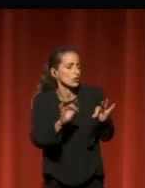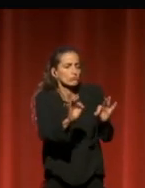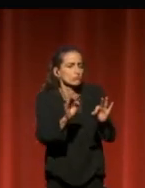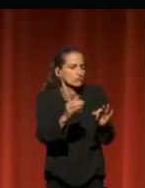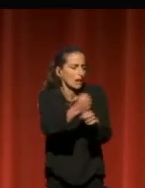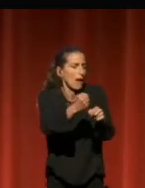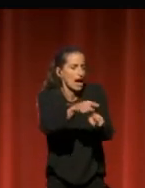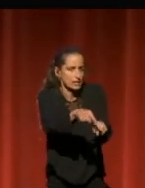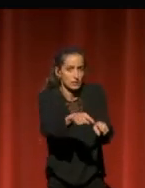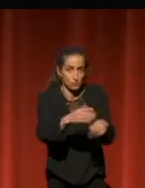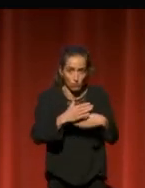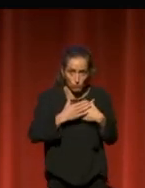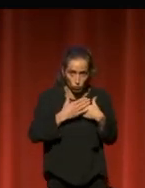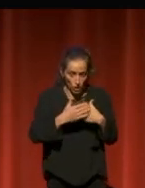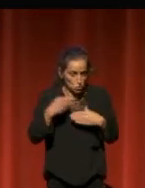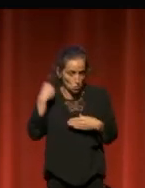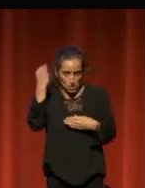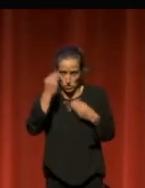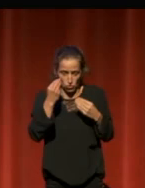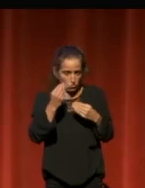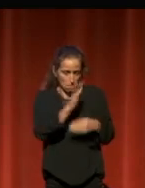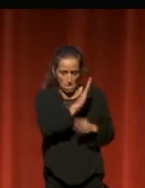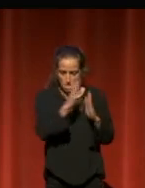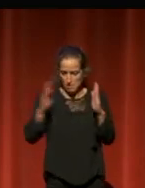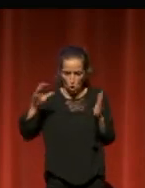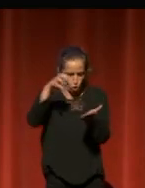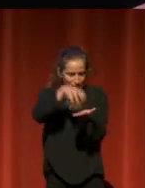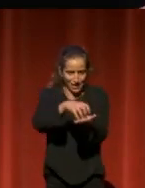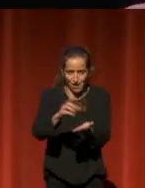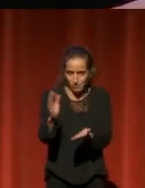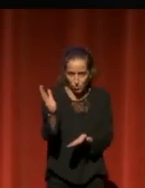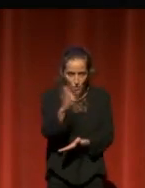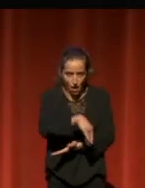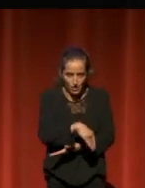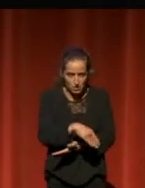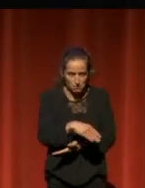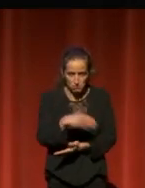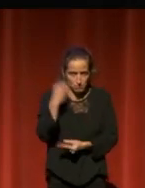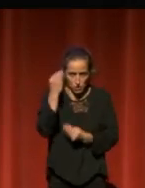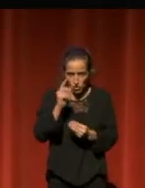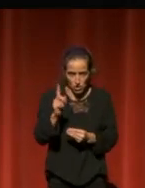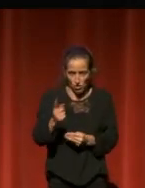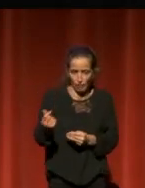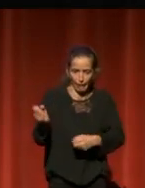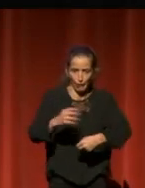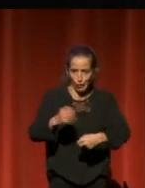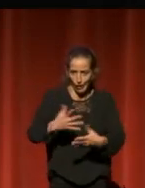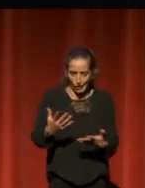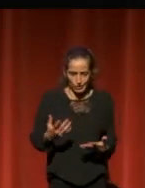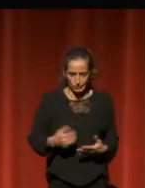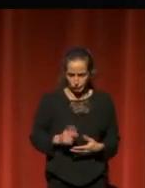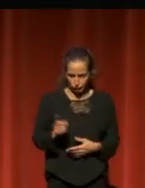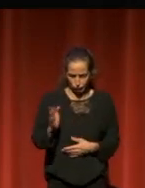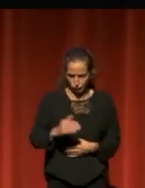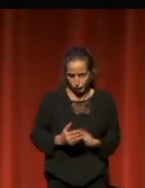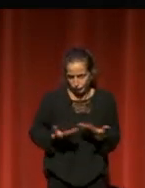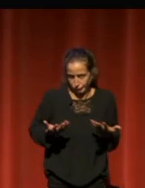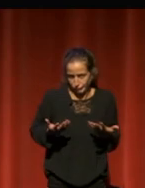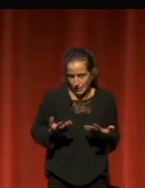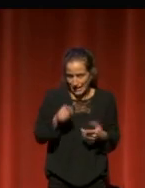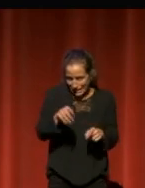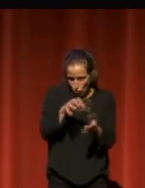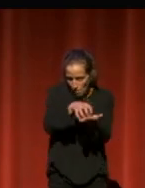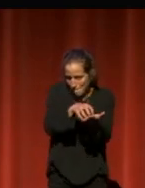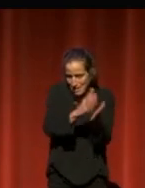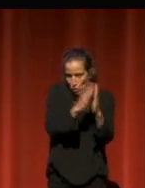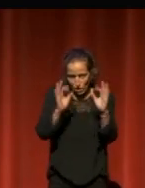Una biblioteca que abre con un voluntario, la borro. No existe, para mí no existe. Pero eso es para mí. Para mucha gente sí existe.